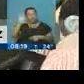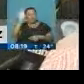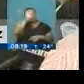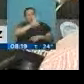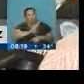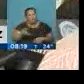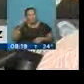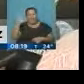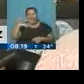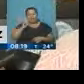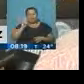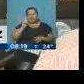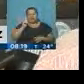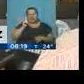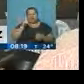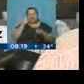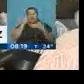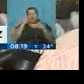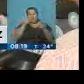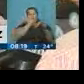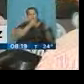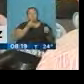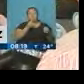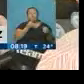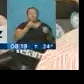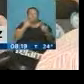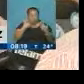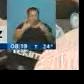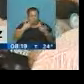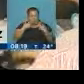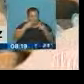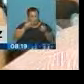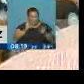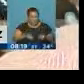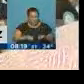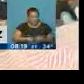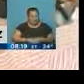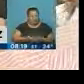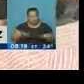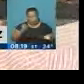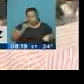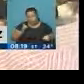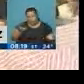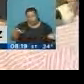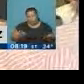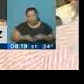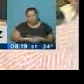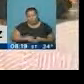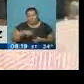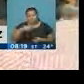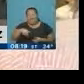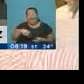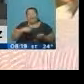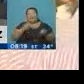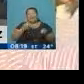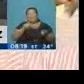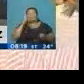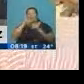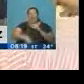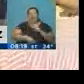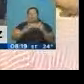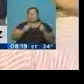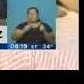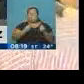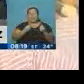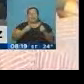provincias a las que no quedaron beneficiadas quedan en condiciones de reclamar también, ¿verdad? Sí, claro. Lo que está haciendo es precisamente cortarlo para